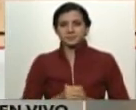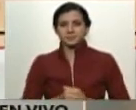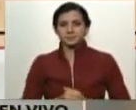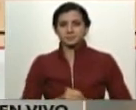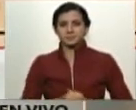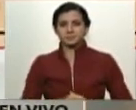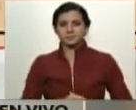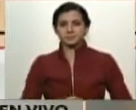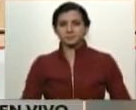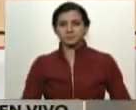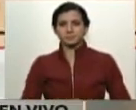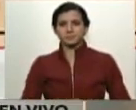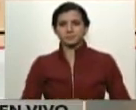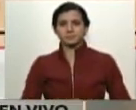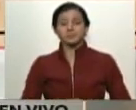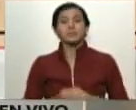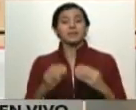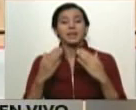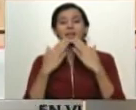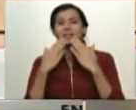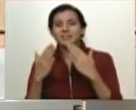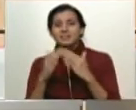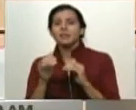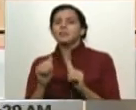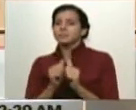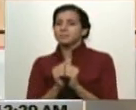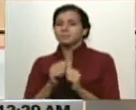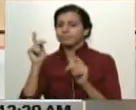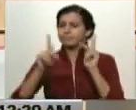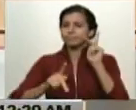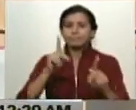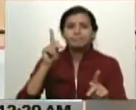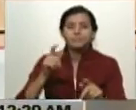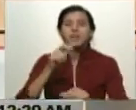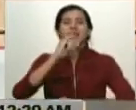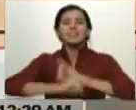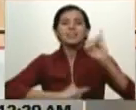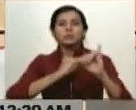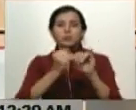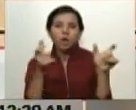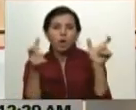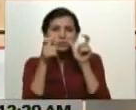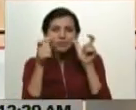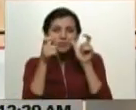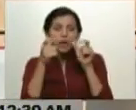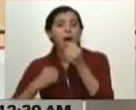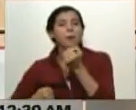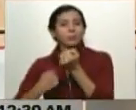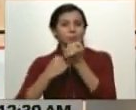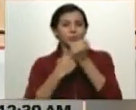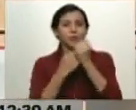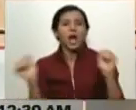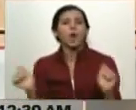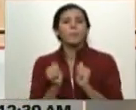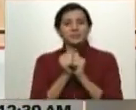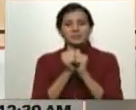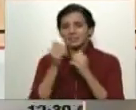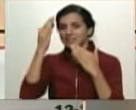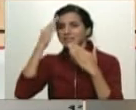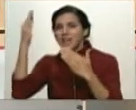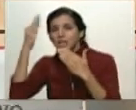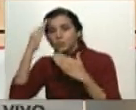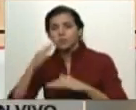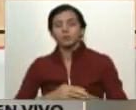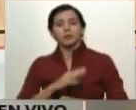También queremos agradecer a los acompañantes internacionales que han estado en esta jornada. Saludamos a